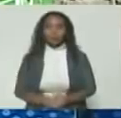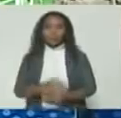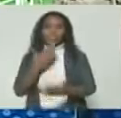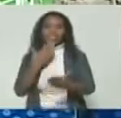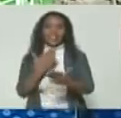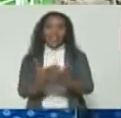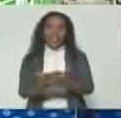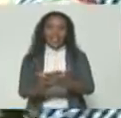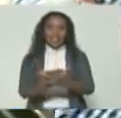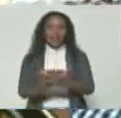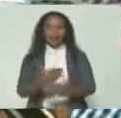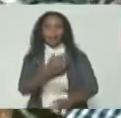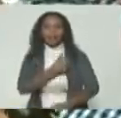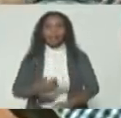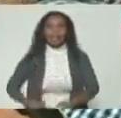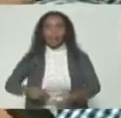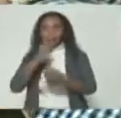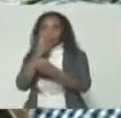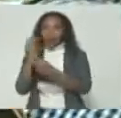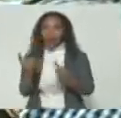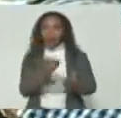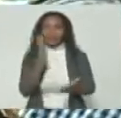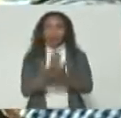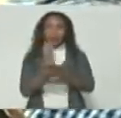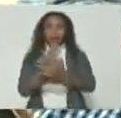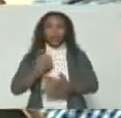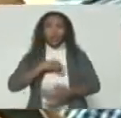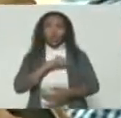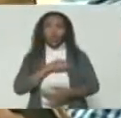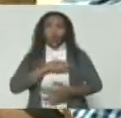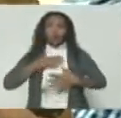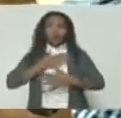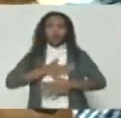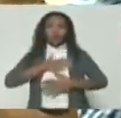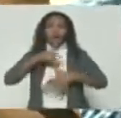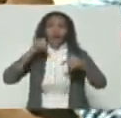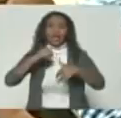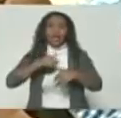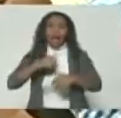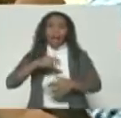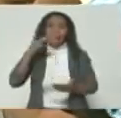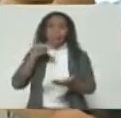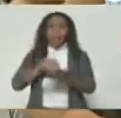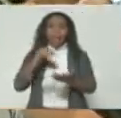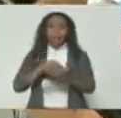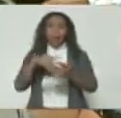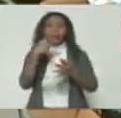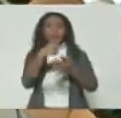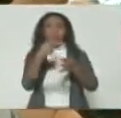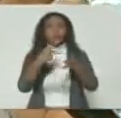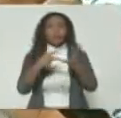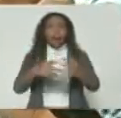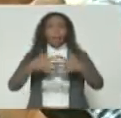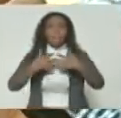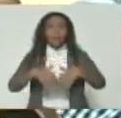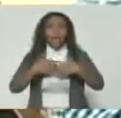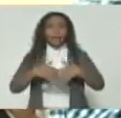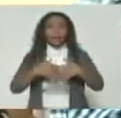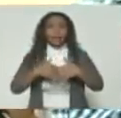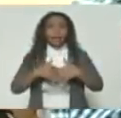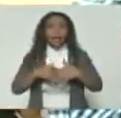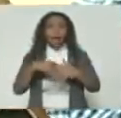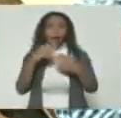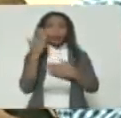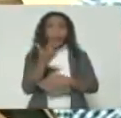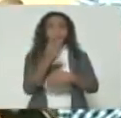un abrazo, bienvenido. Siempre para nosotros es un placer que esté aquí en Miranda. Ya son varias empresas privadas que usted ha visitado en